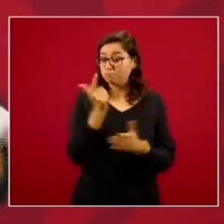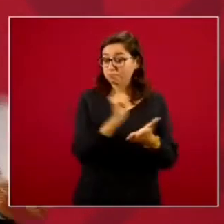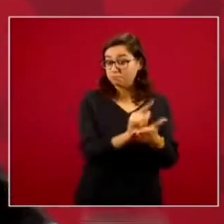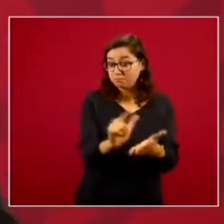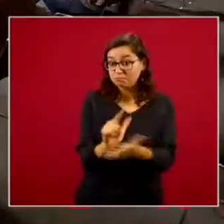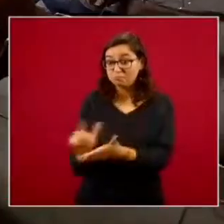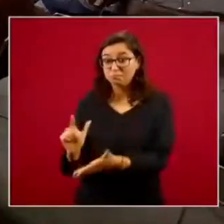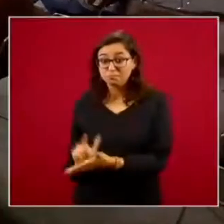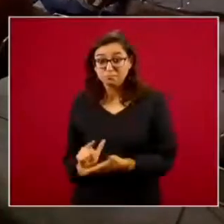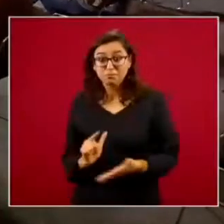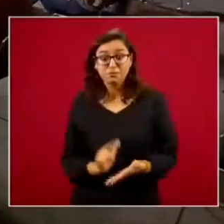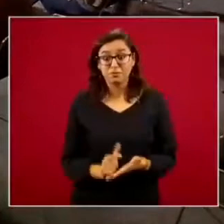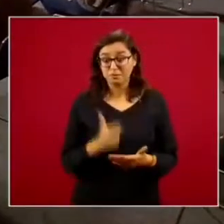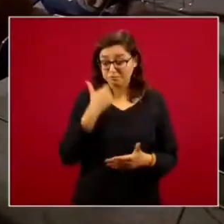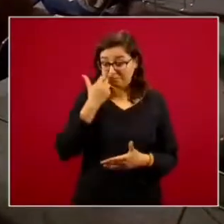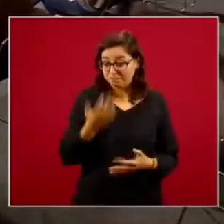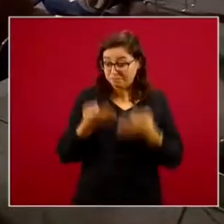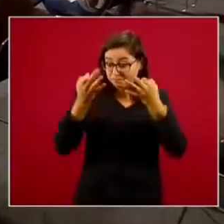y